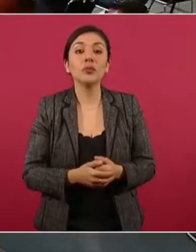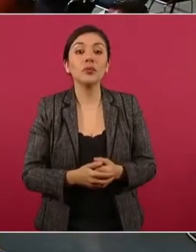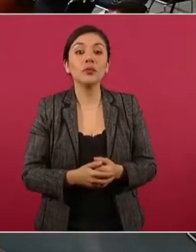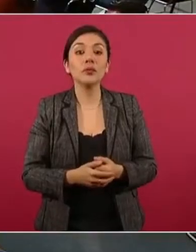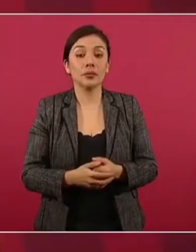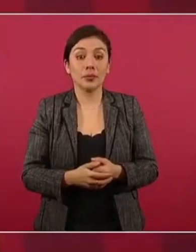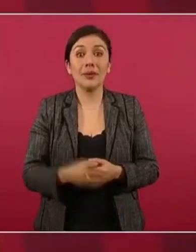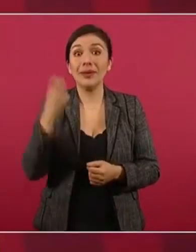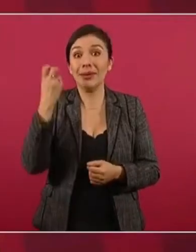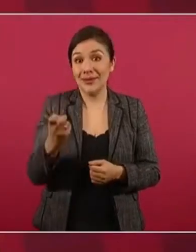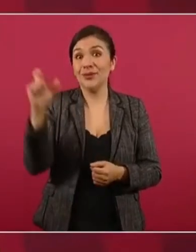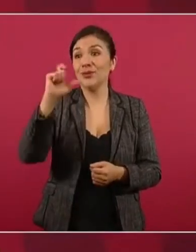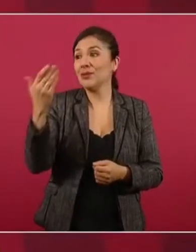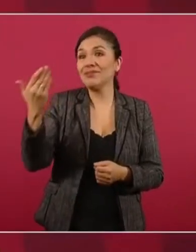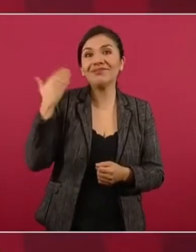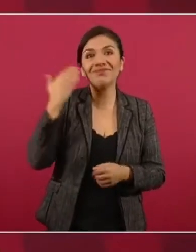Esto con la pandemia.